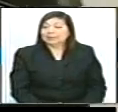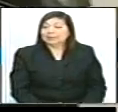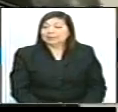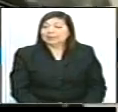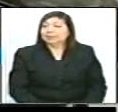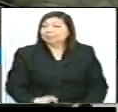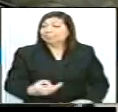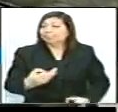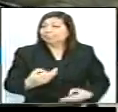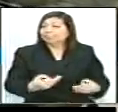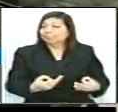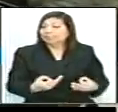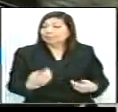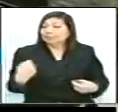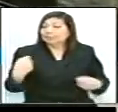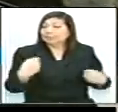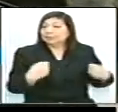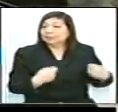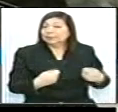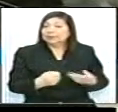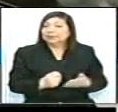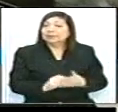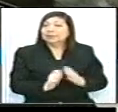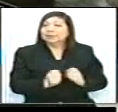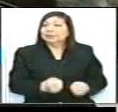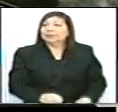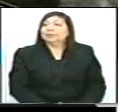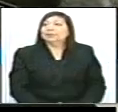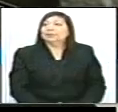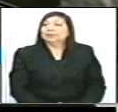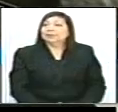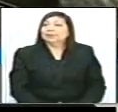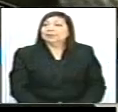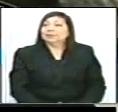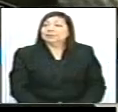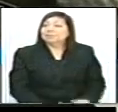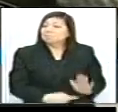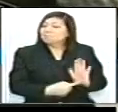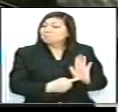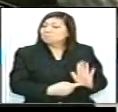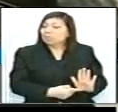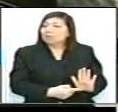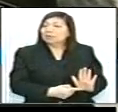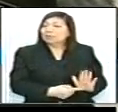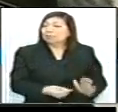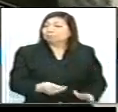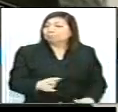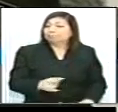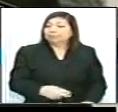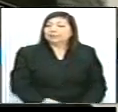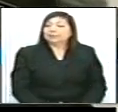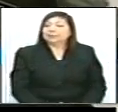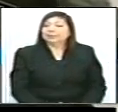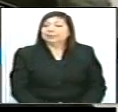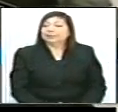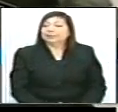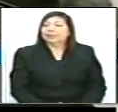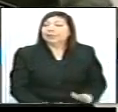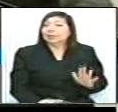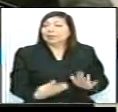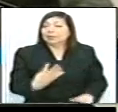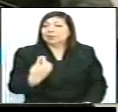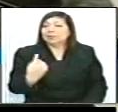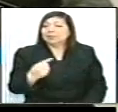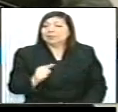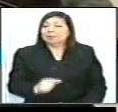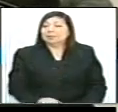El presupuesto de inversiones que se nos ha dado aparentemente se ha incrementado en 14